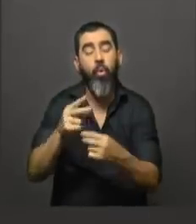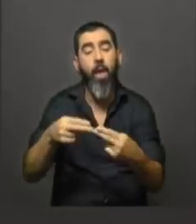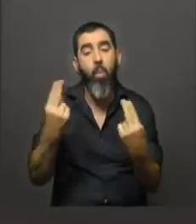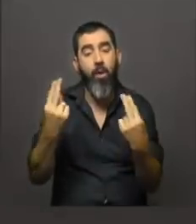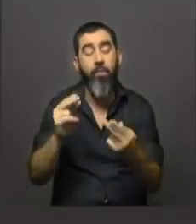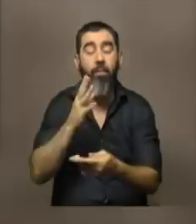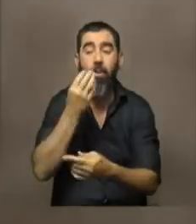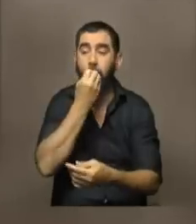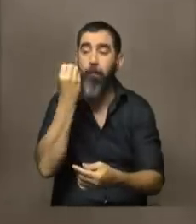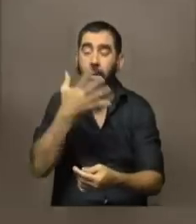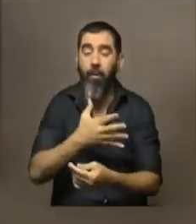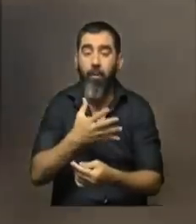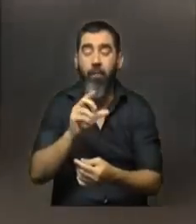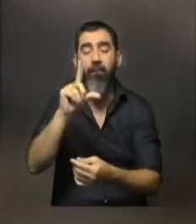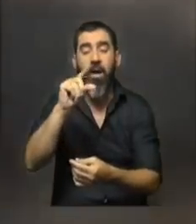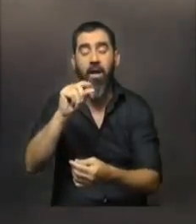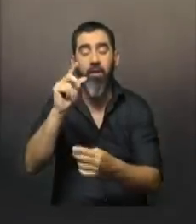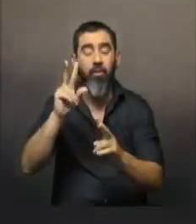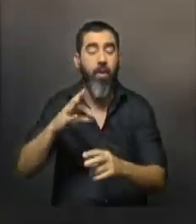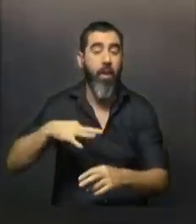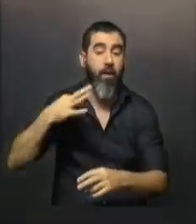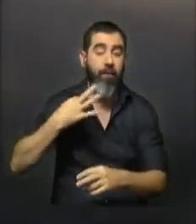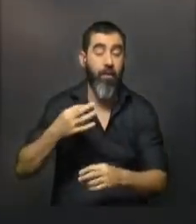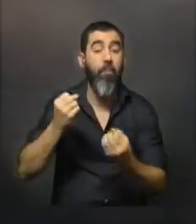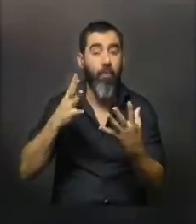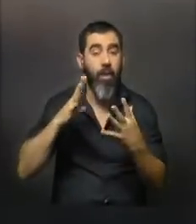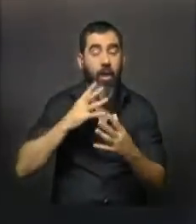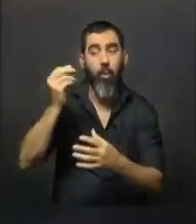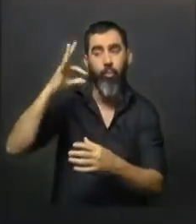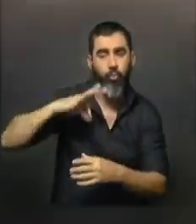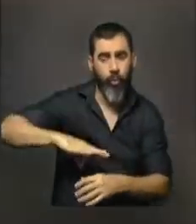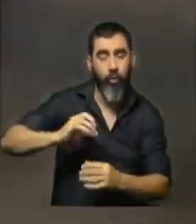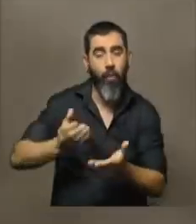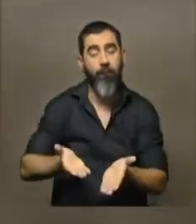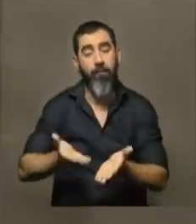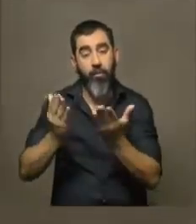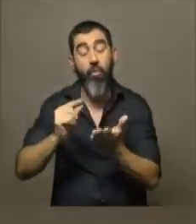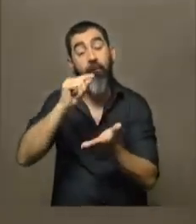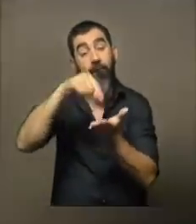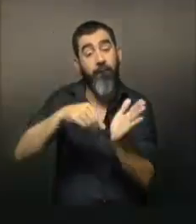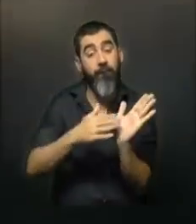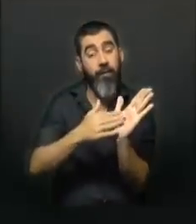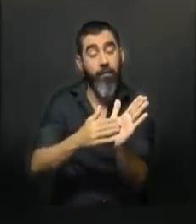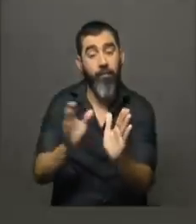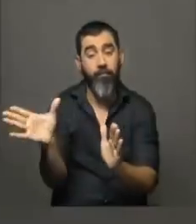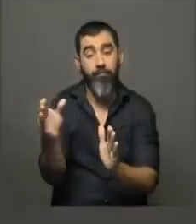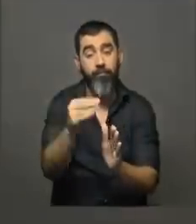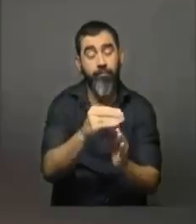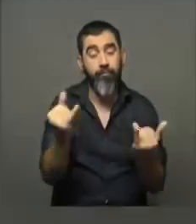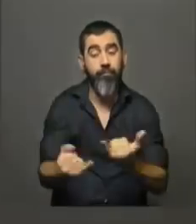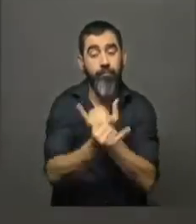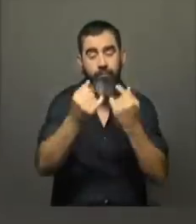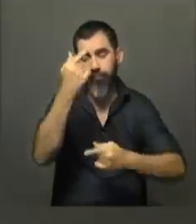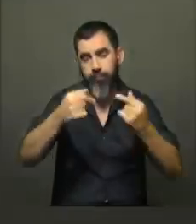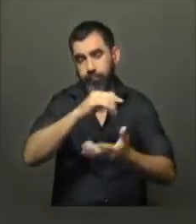una forma de poder abaratar el costo de vida ante la caída de los salarios y la inflación. Las firmas fueron recolectadas en los últimos días en